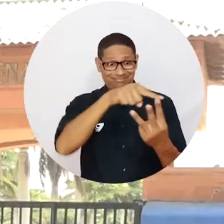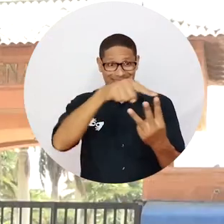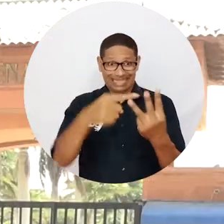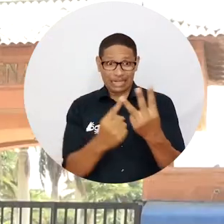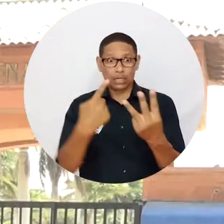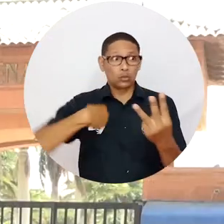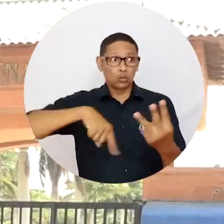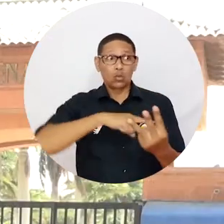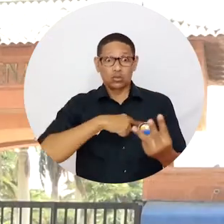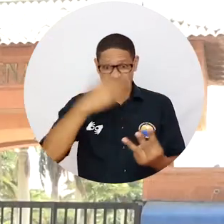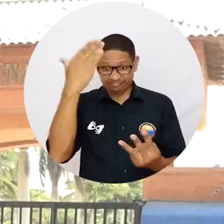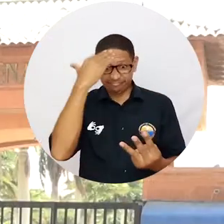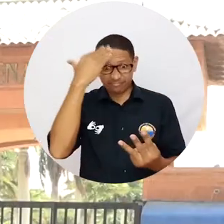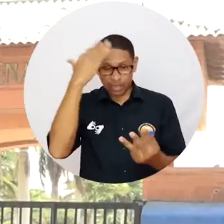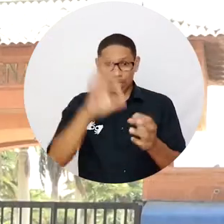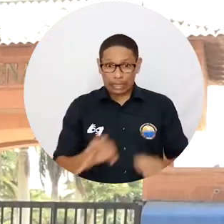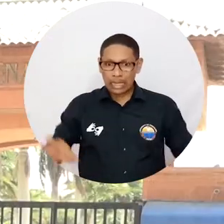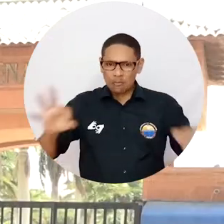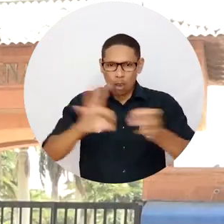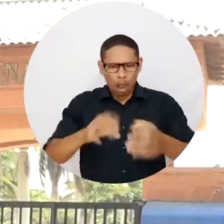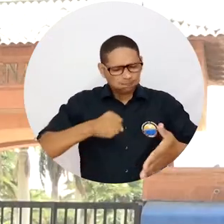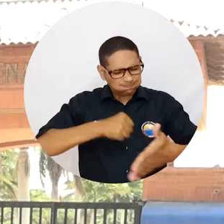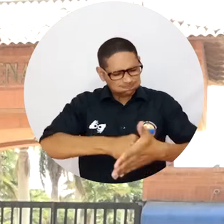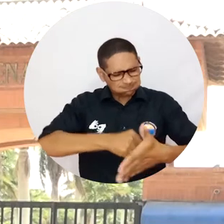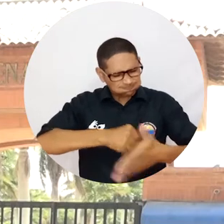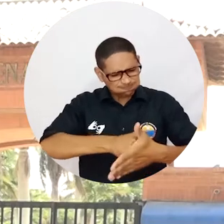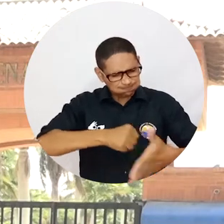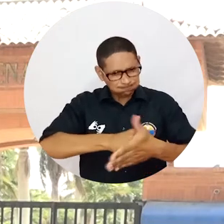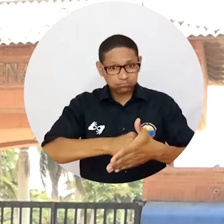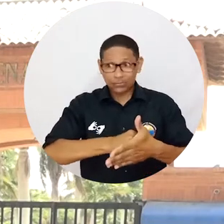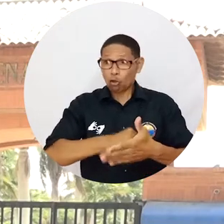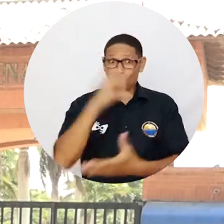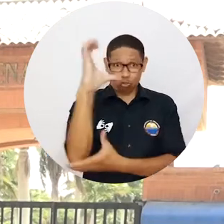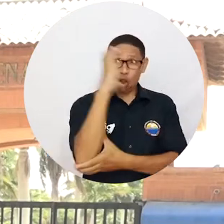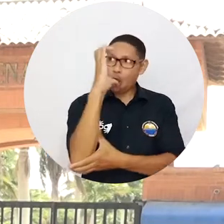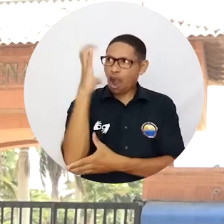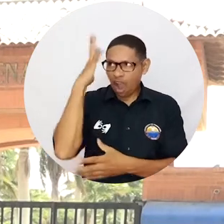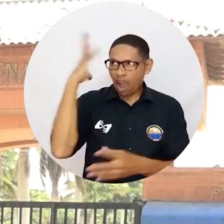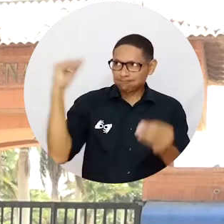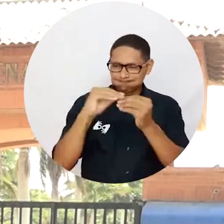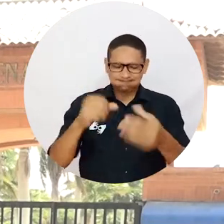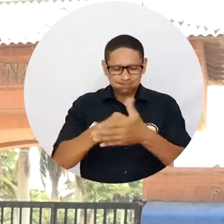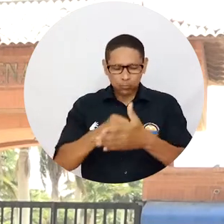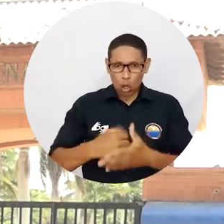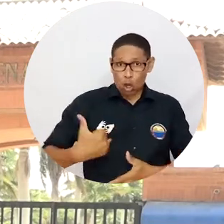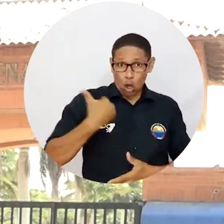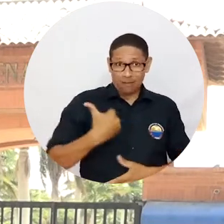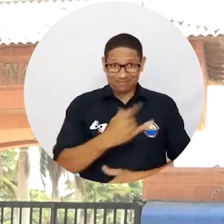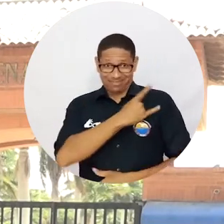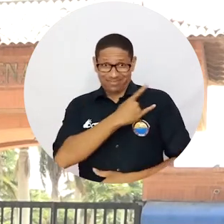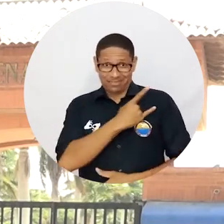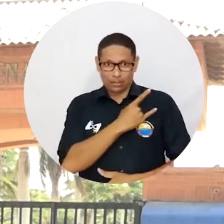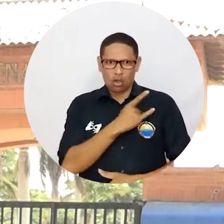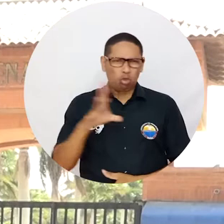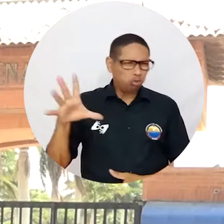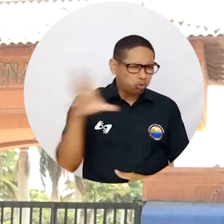y no vamos a descansar hasta lograr los objetivos del pueblo colombiano, de los jóvenes universitarios